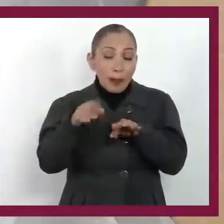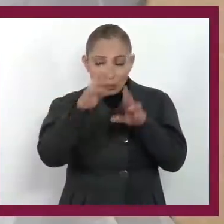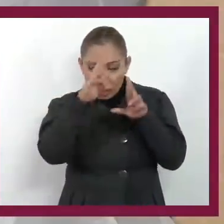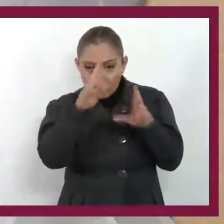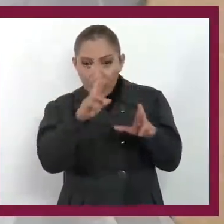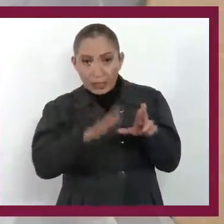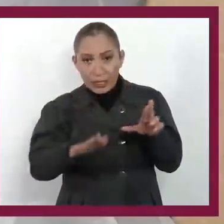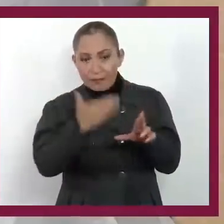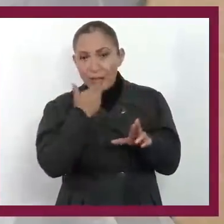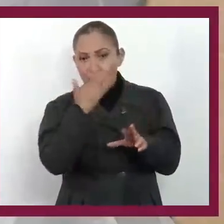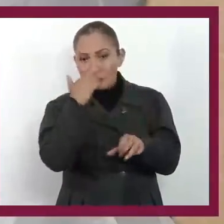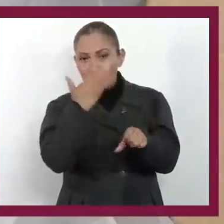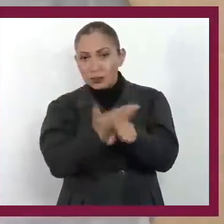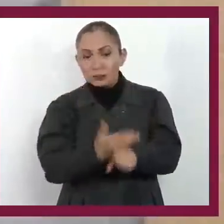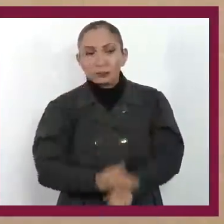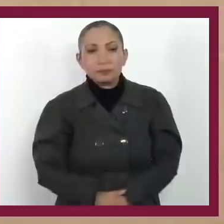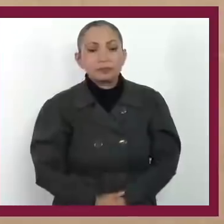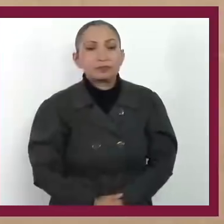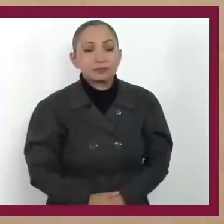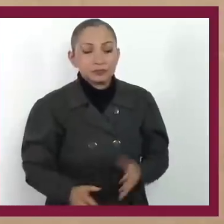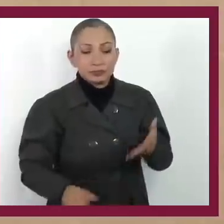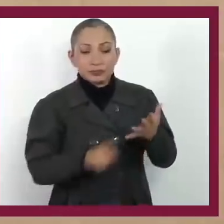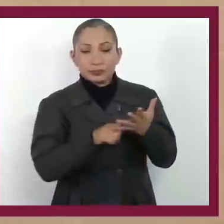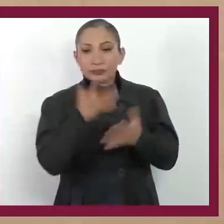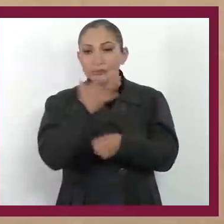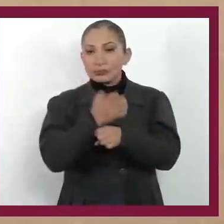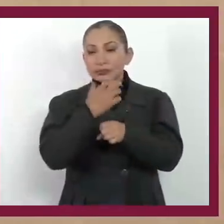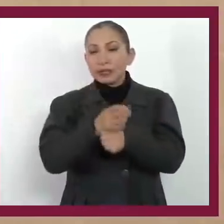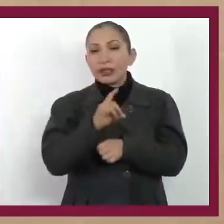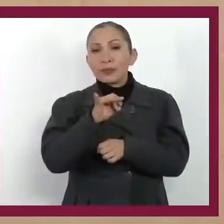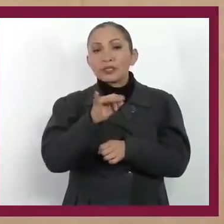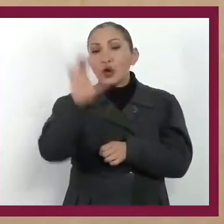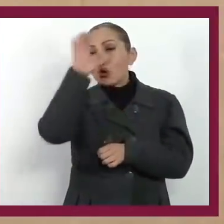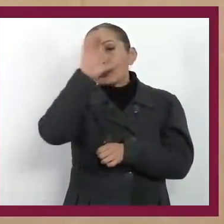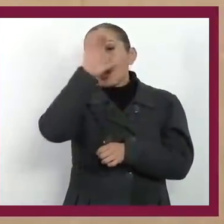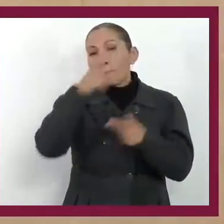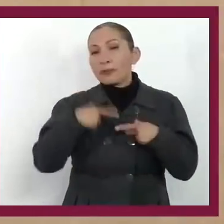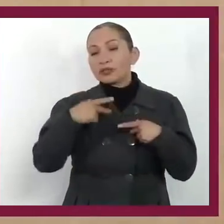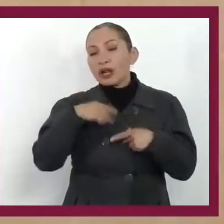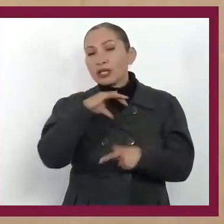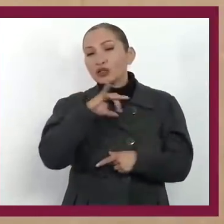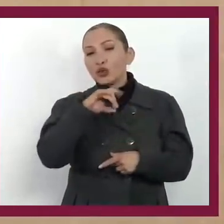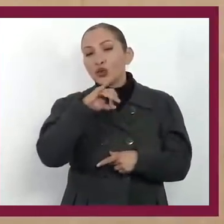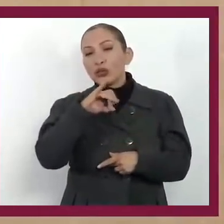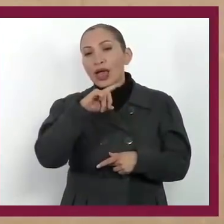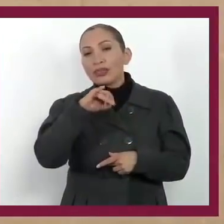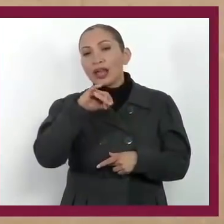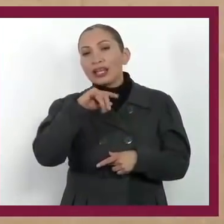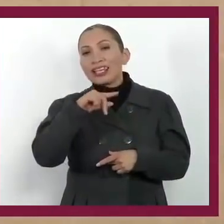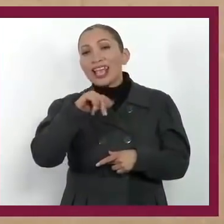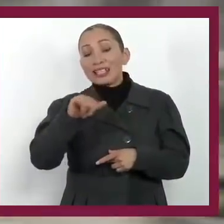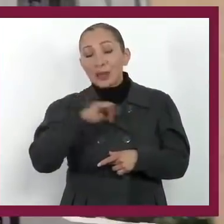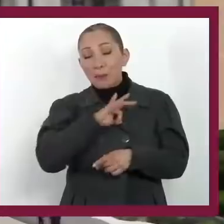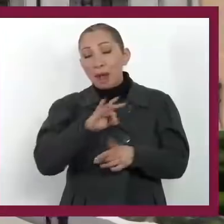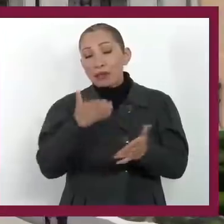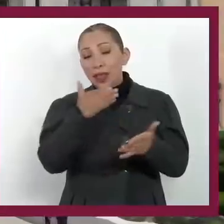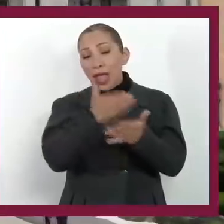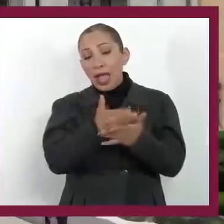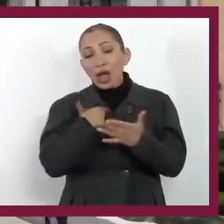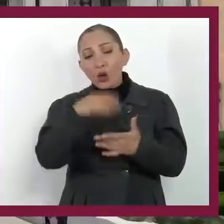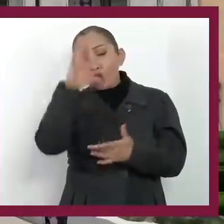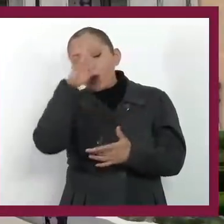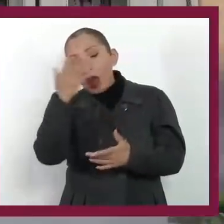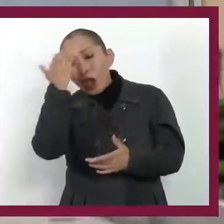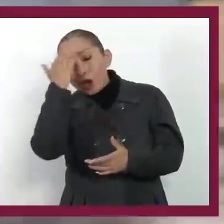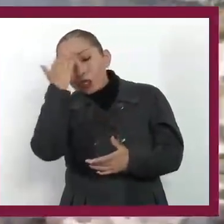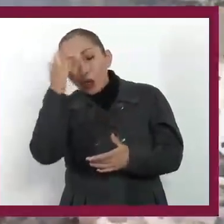y socialmente responsable. Y la quinta es la dimensión cultural de la ciudadanía, que considera el derecho al acceso a los bienes